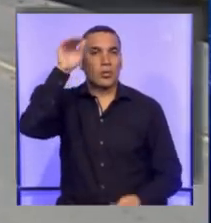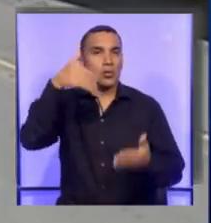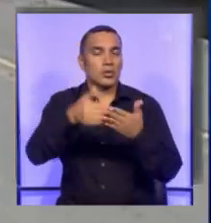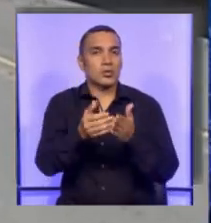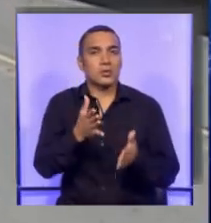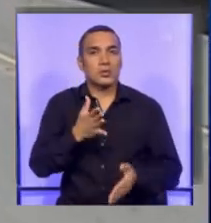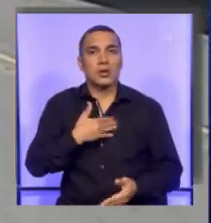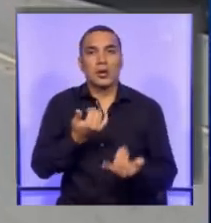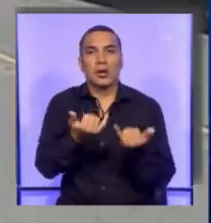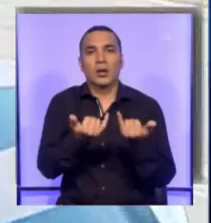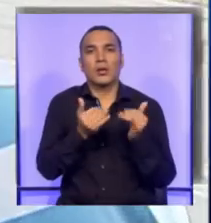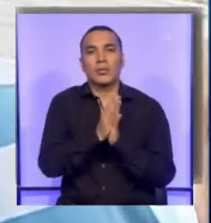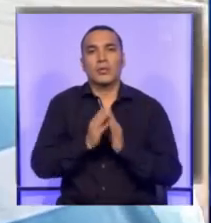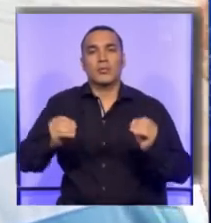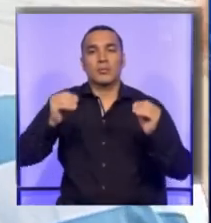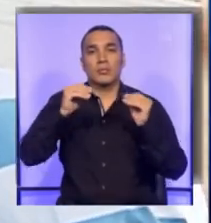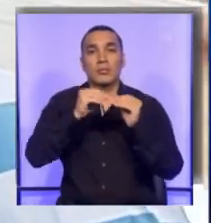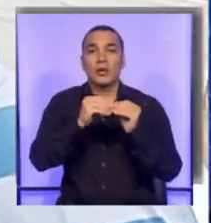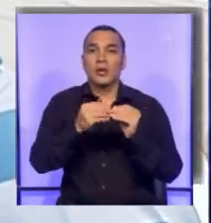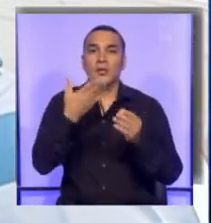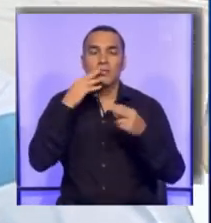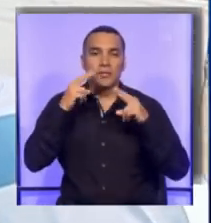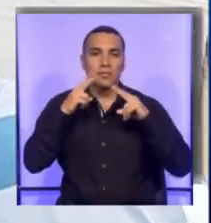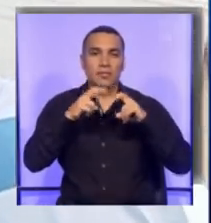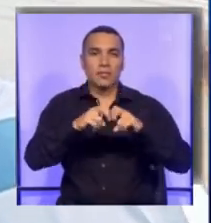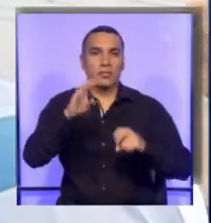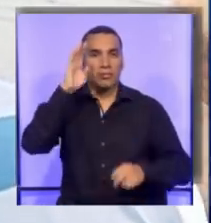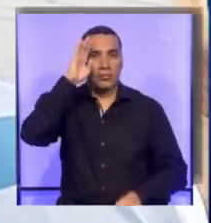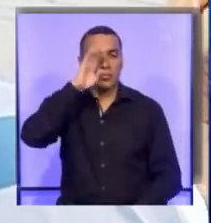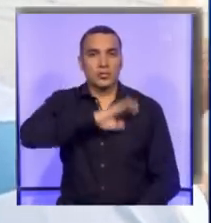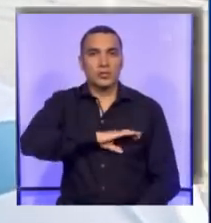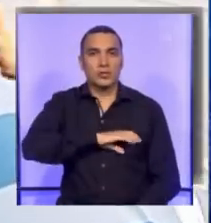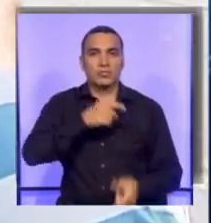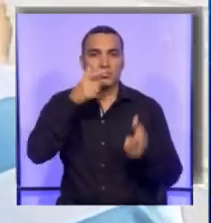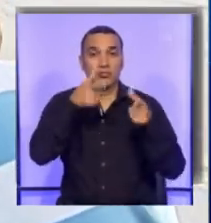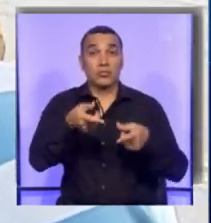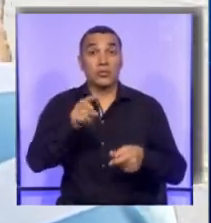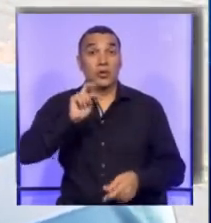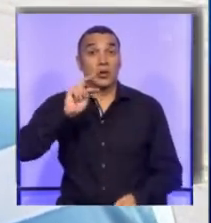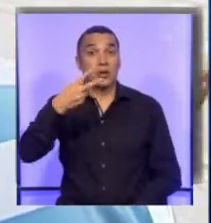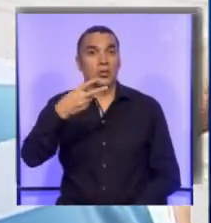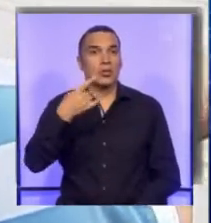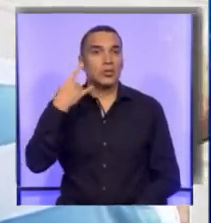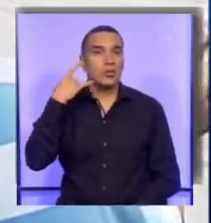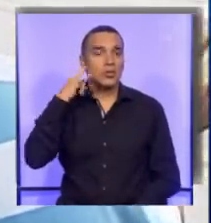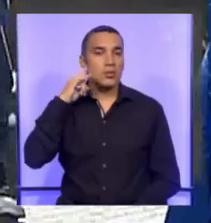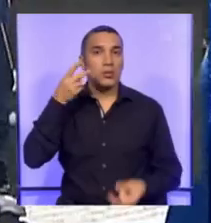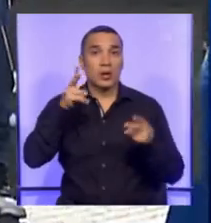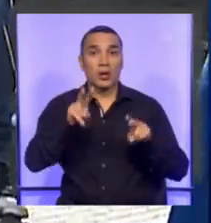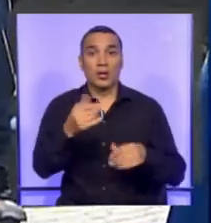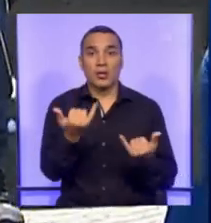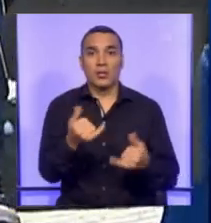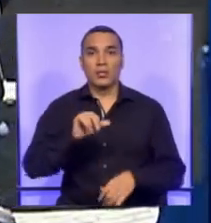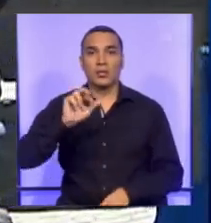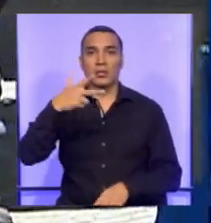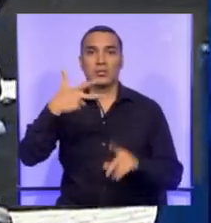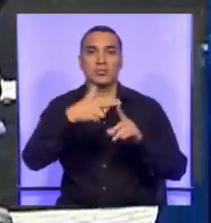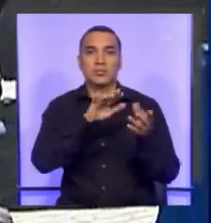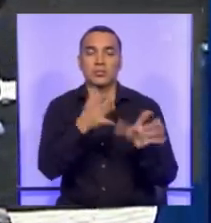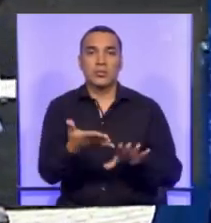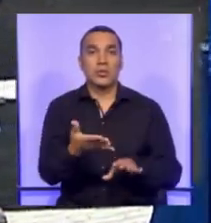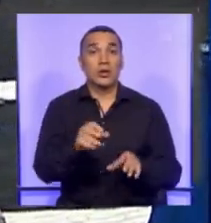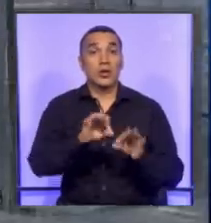mayor vigilancia en el sector. Primeramente dijeron que había muerte por aquí arriba, el segundo se murió aquí una niña y esta es la tercera muerte. Los familiares del fallecido en la